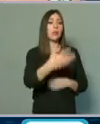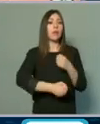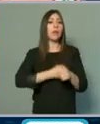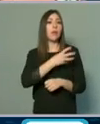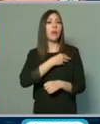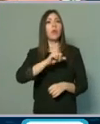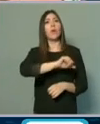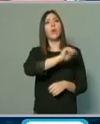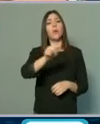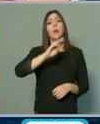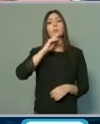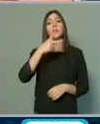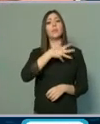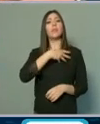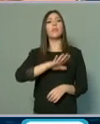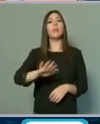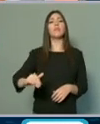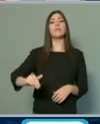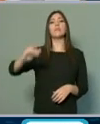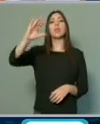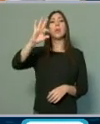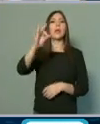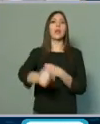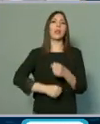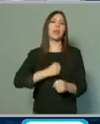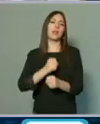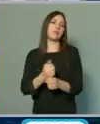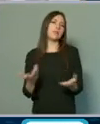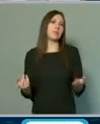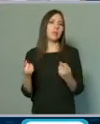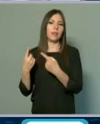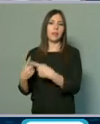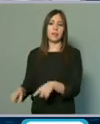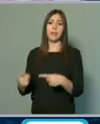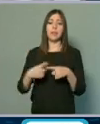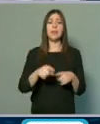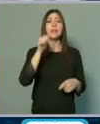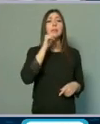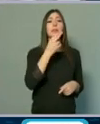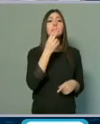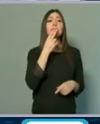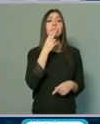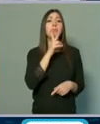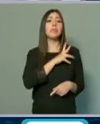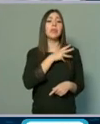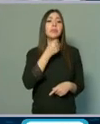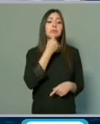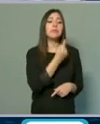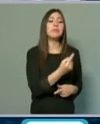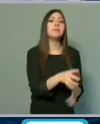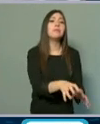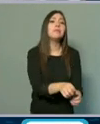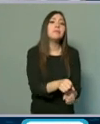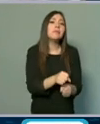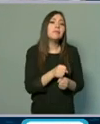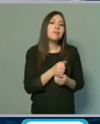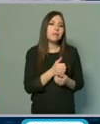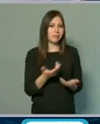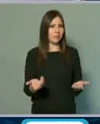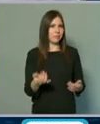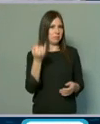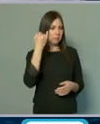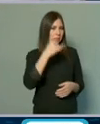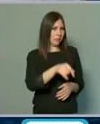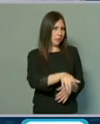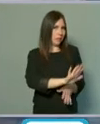mamá que sus hijos ya tienen 40 años. Ay, pero siempre vamos a ser mi chiquito, ¿no? Ya con canas, el señor,